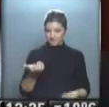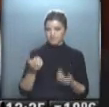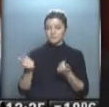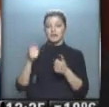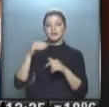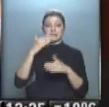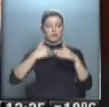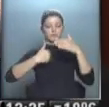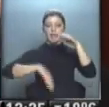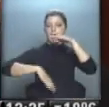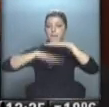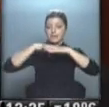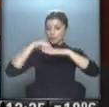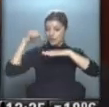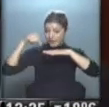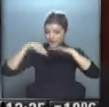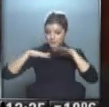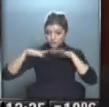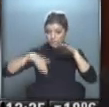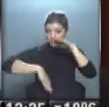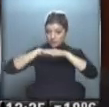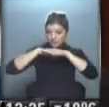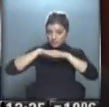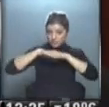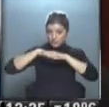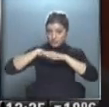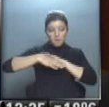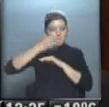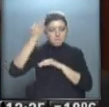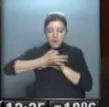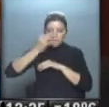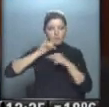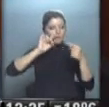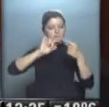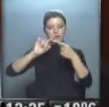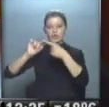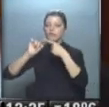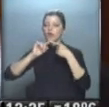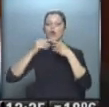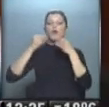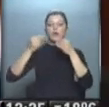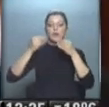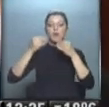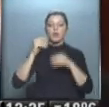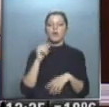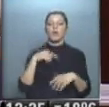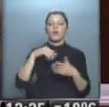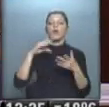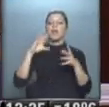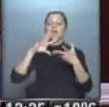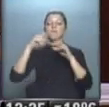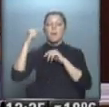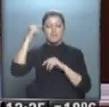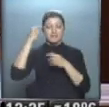Las limitaciones respecto de esto están perfectamente ligadas con el concepto de distribución,